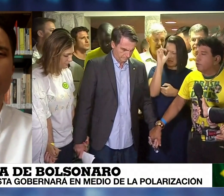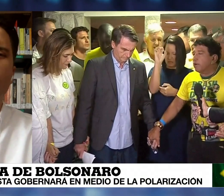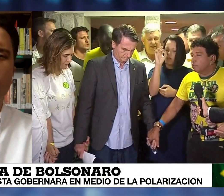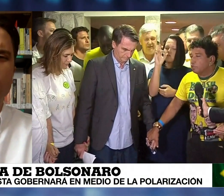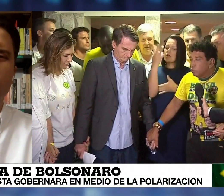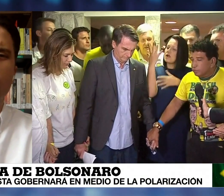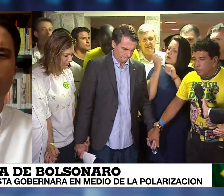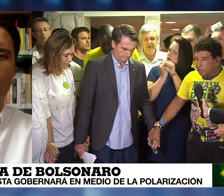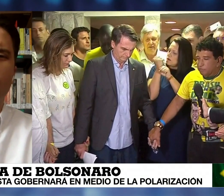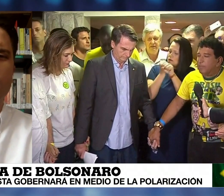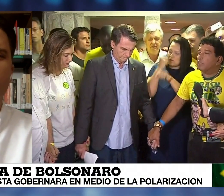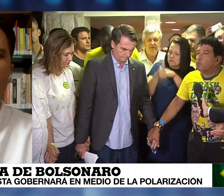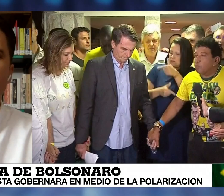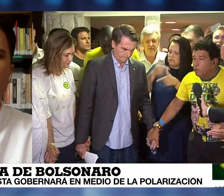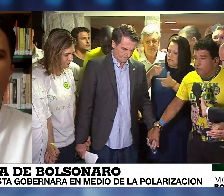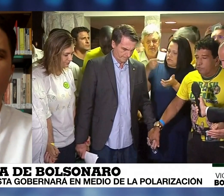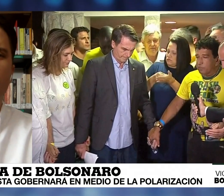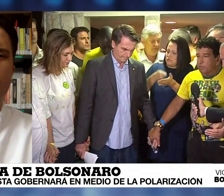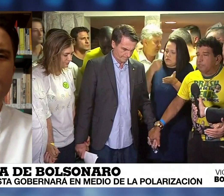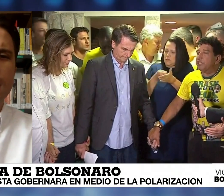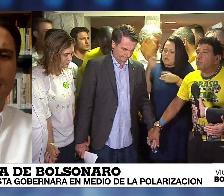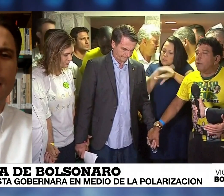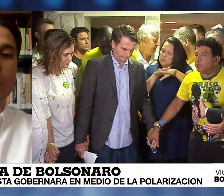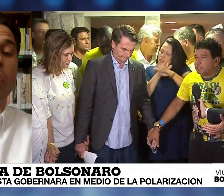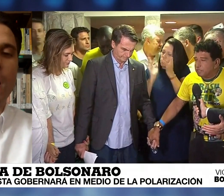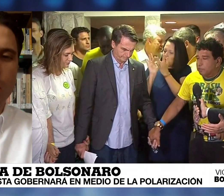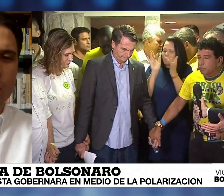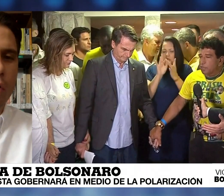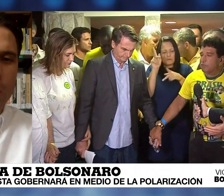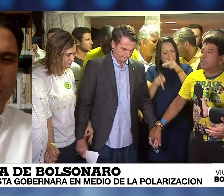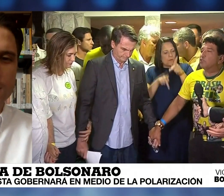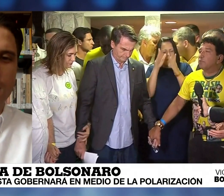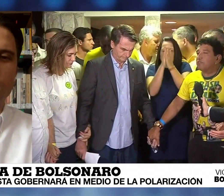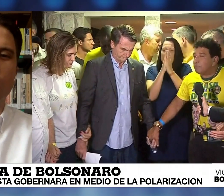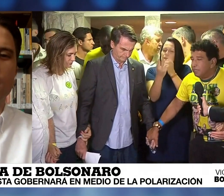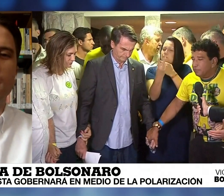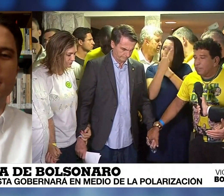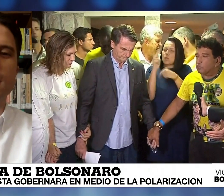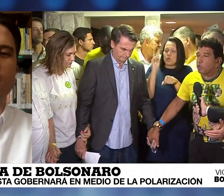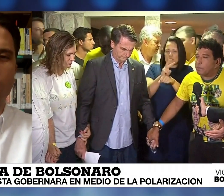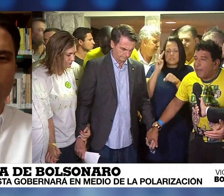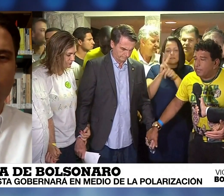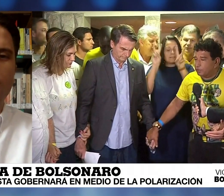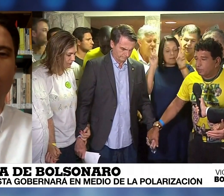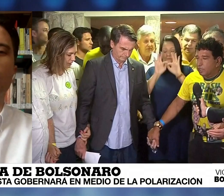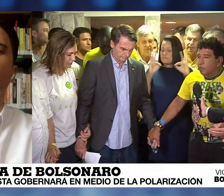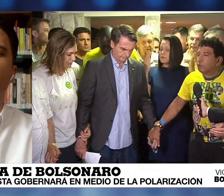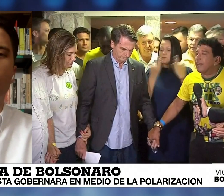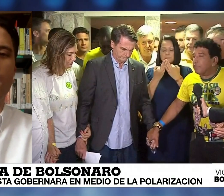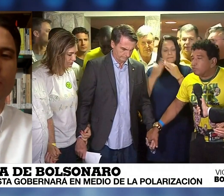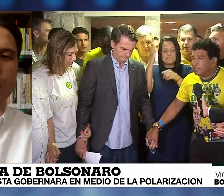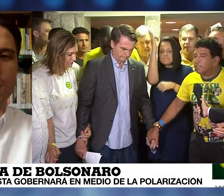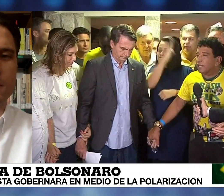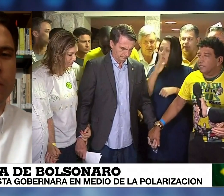todo el proceso democrático durante la campaña no ganó no ganó en las elecciones del 7 de octubre y continuó trabajando